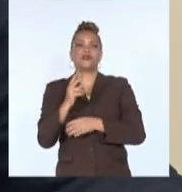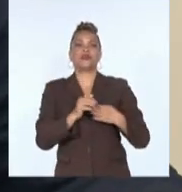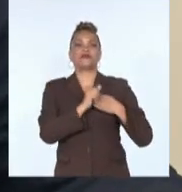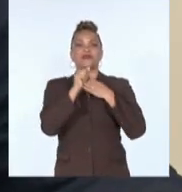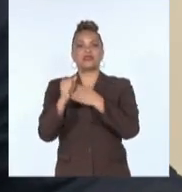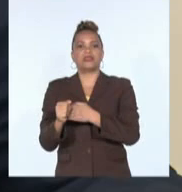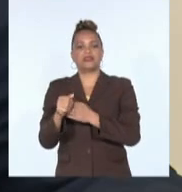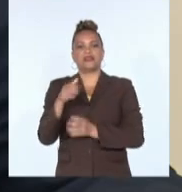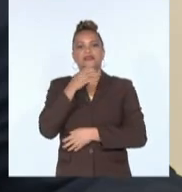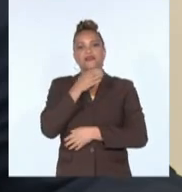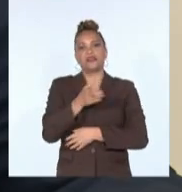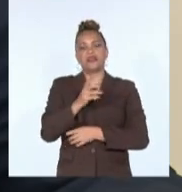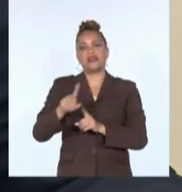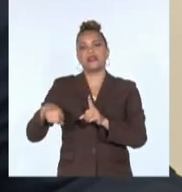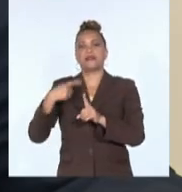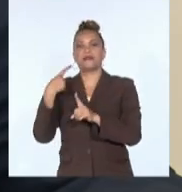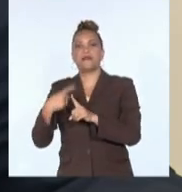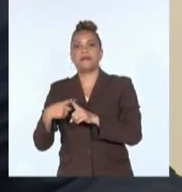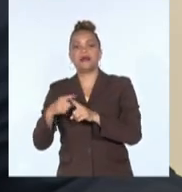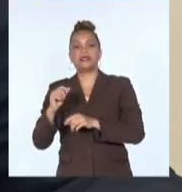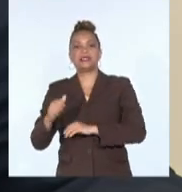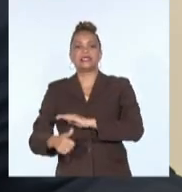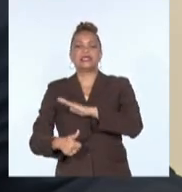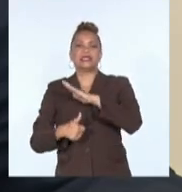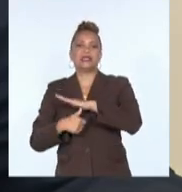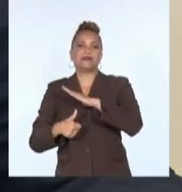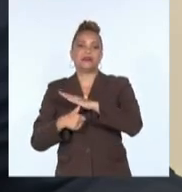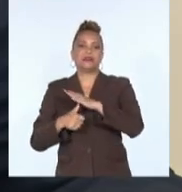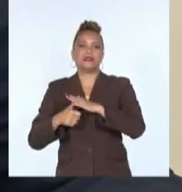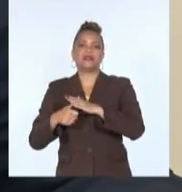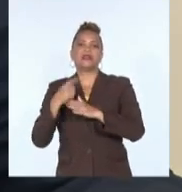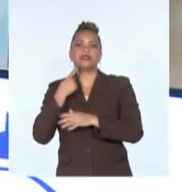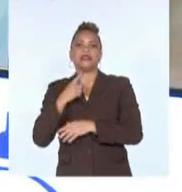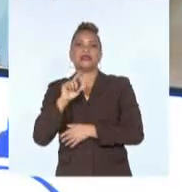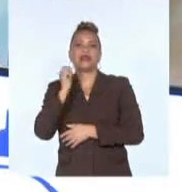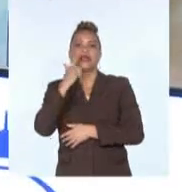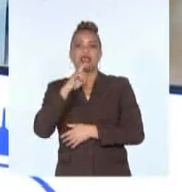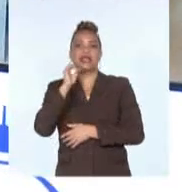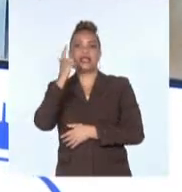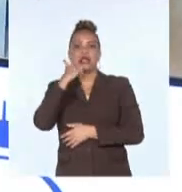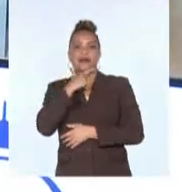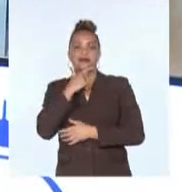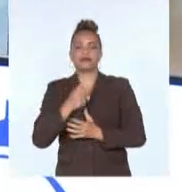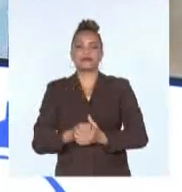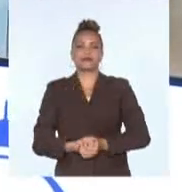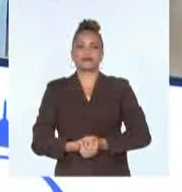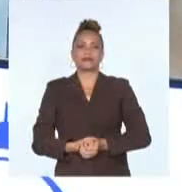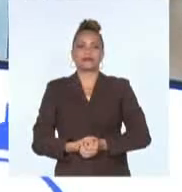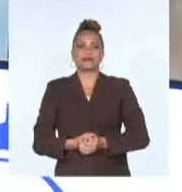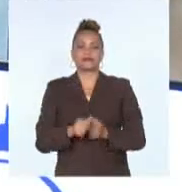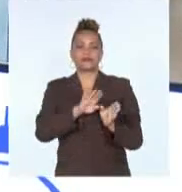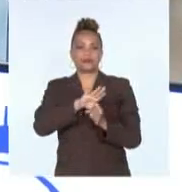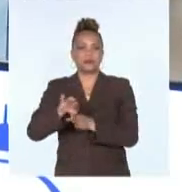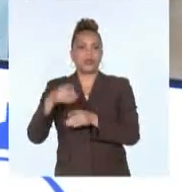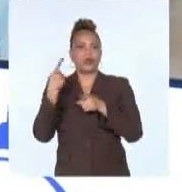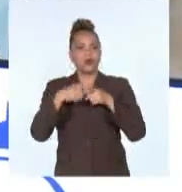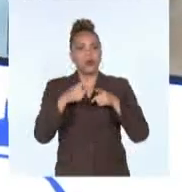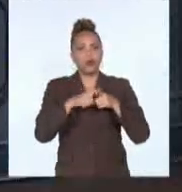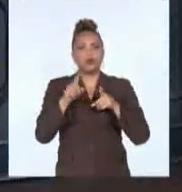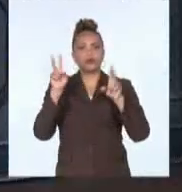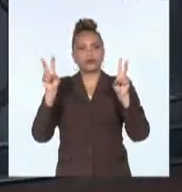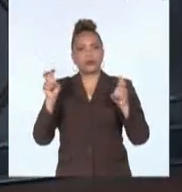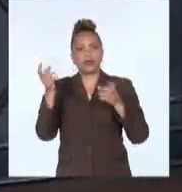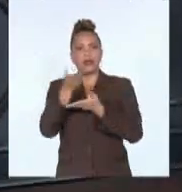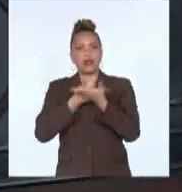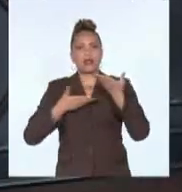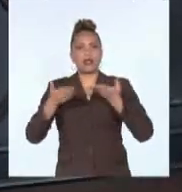jefe Fidel Castro y el líder de Azerbaiyán, Heydar Aliyev. Entre otros temas debatidos en el intercambio de los